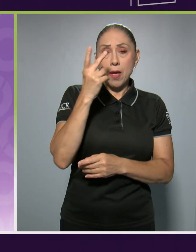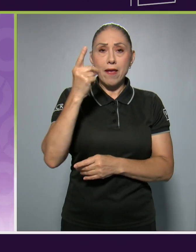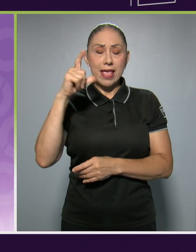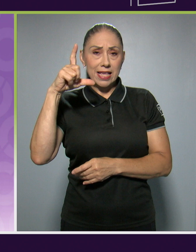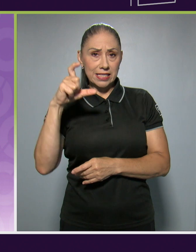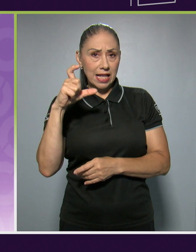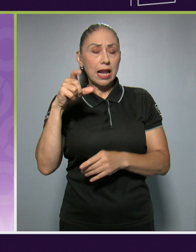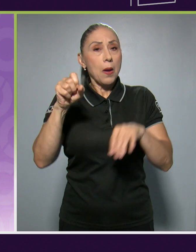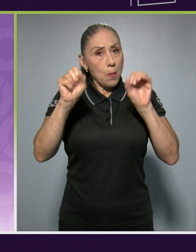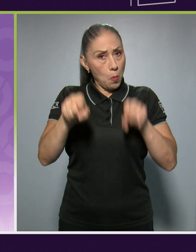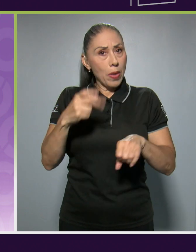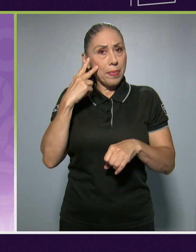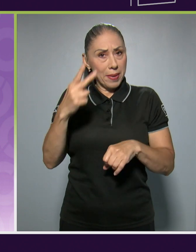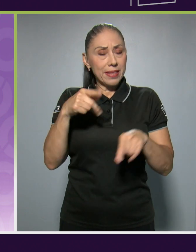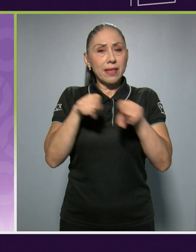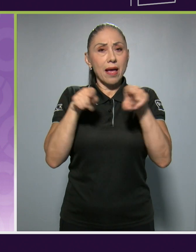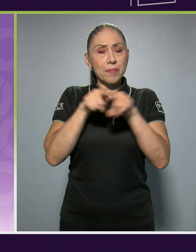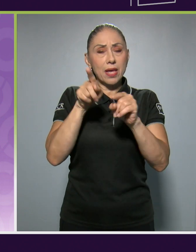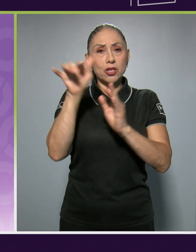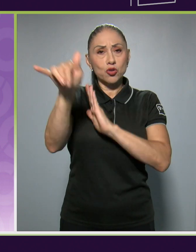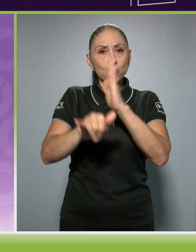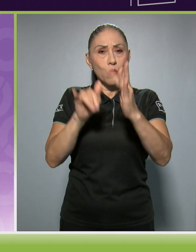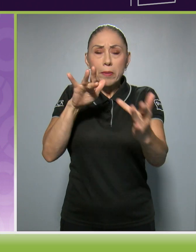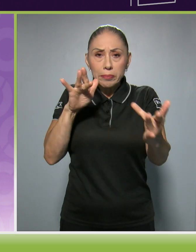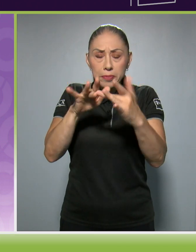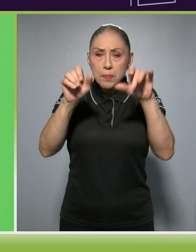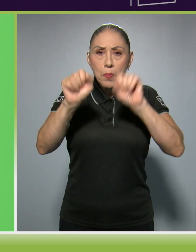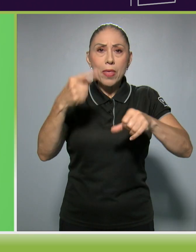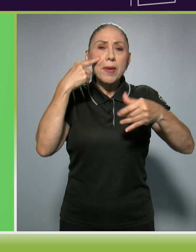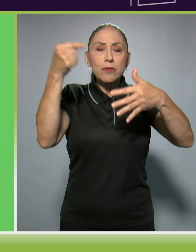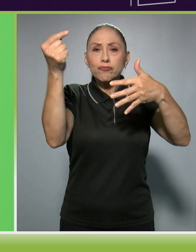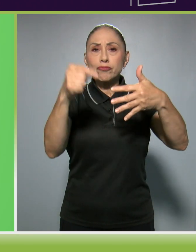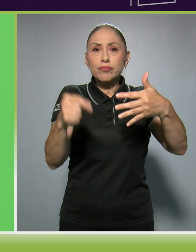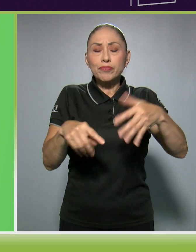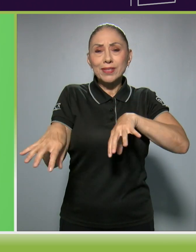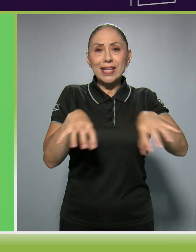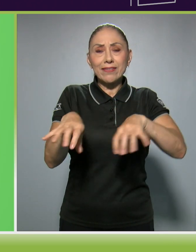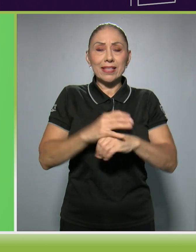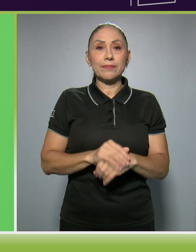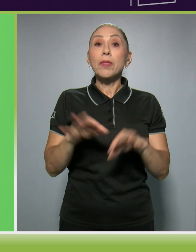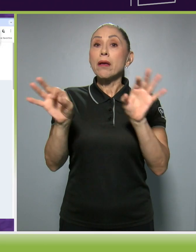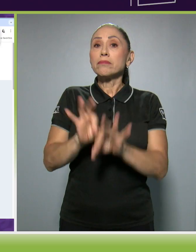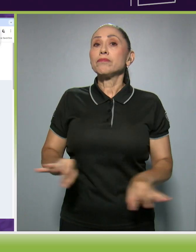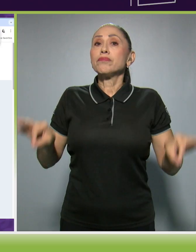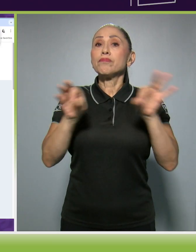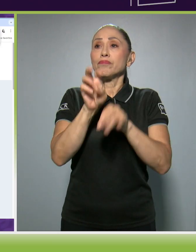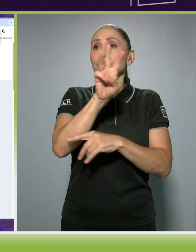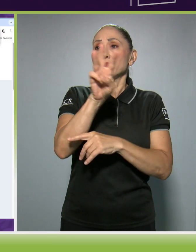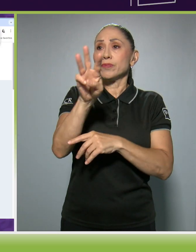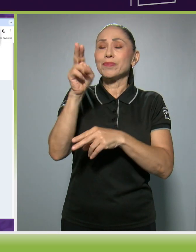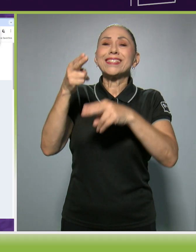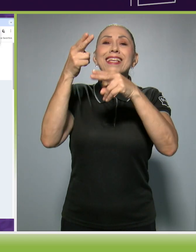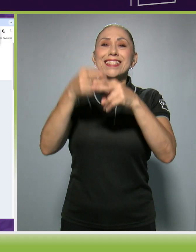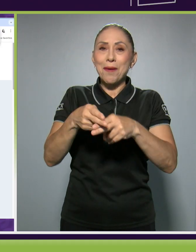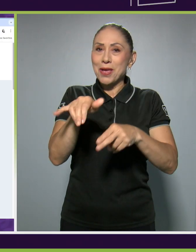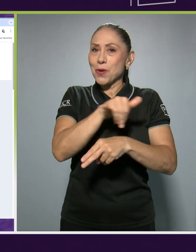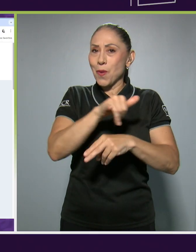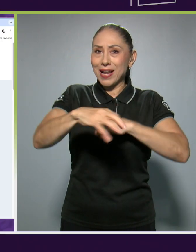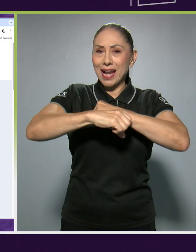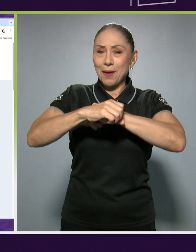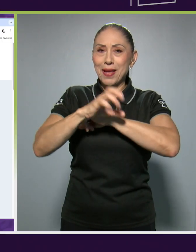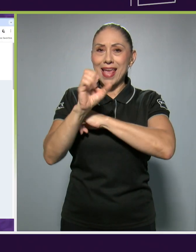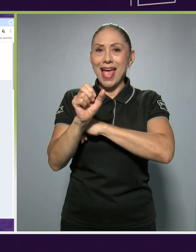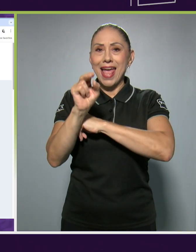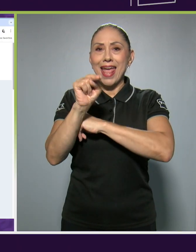YouTube estas actividades. Bueno, y importante que el sitio web se llama como la campaña, ¿verdad?